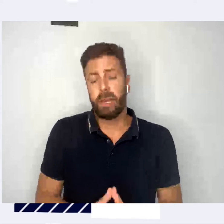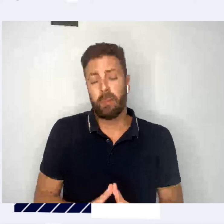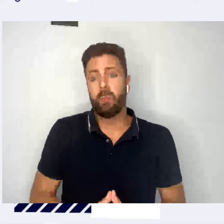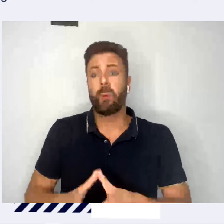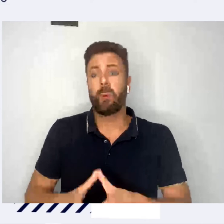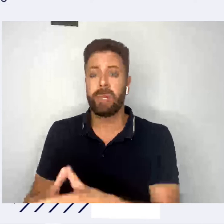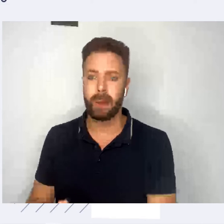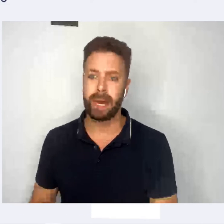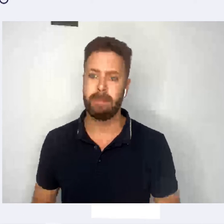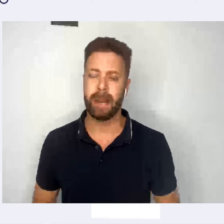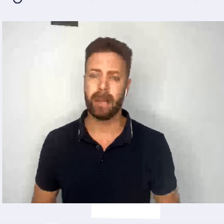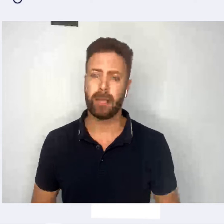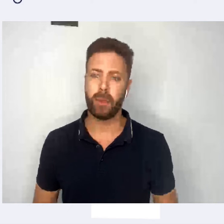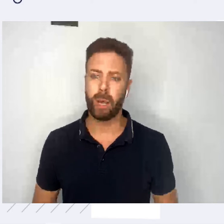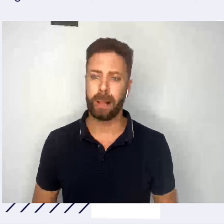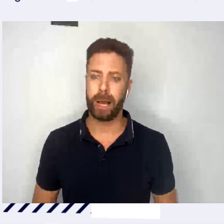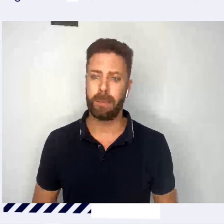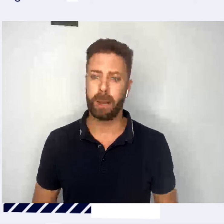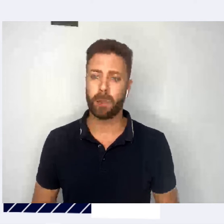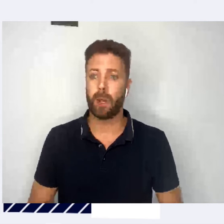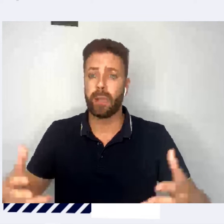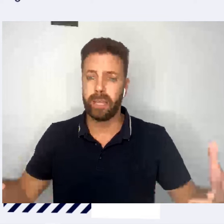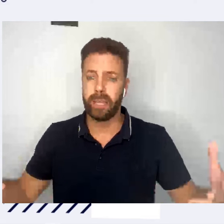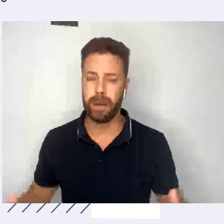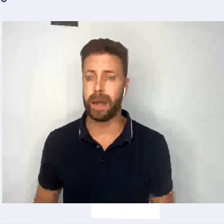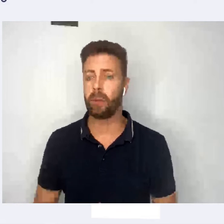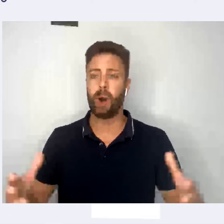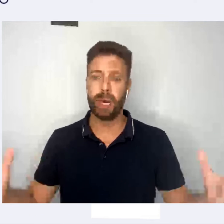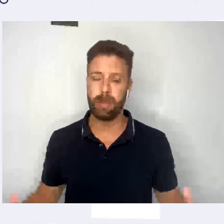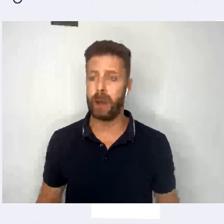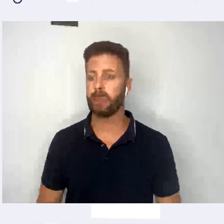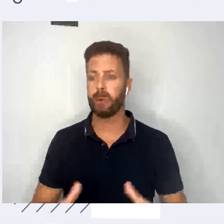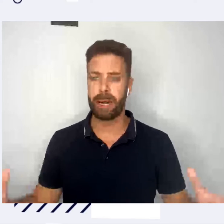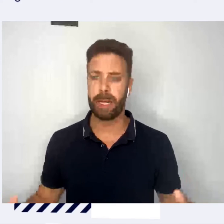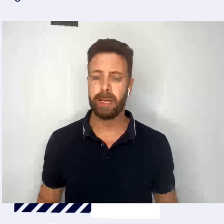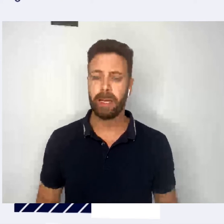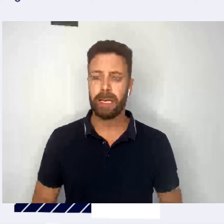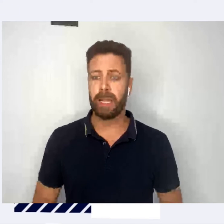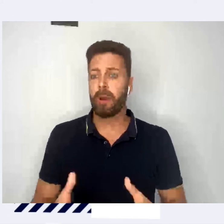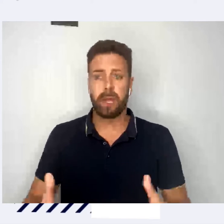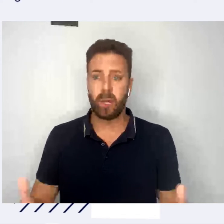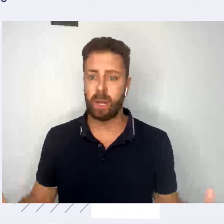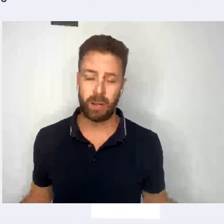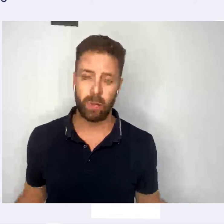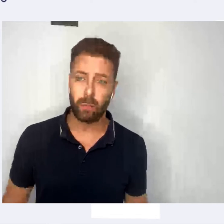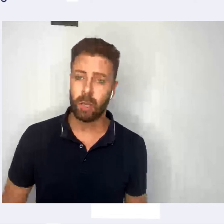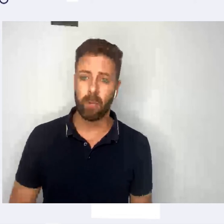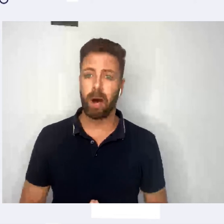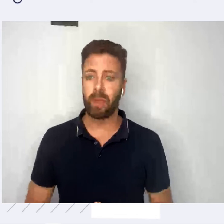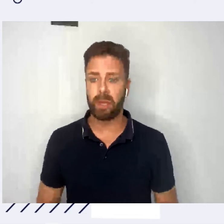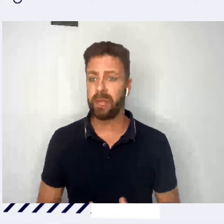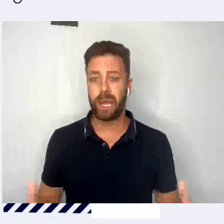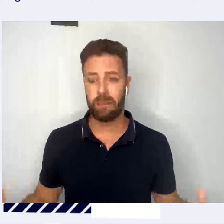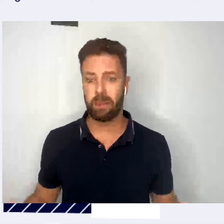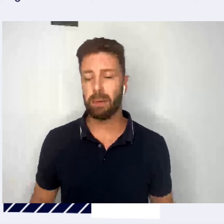fácil, muy positivo para sin duda alguna, para nuestro ecosistema, para nuestro aire, para nuestros mares, y tenemos que seguir colaborando. ¿Y cómo lo